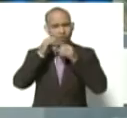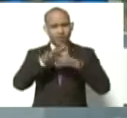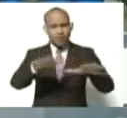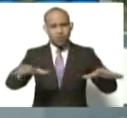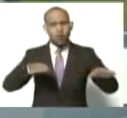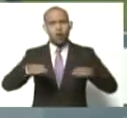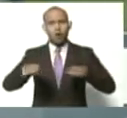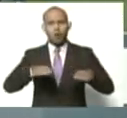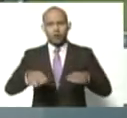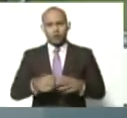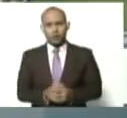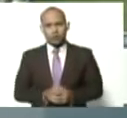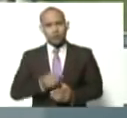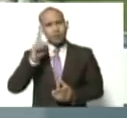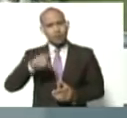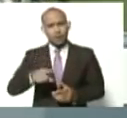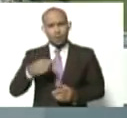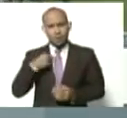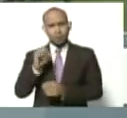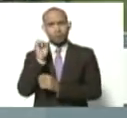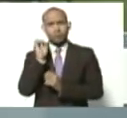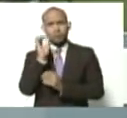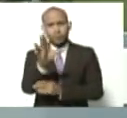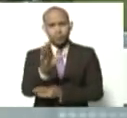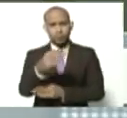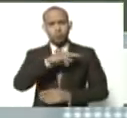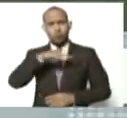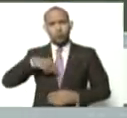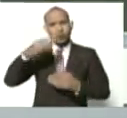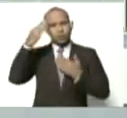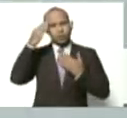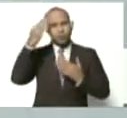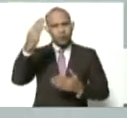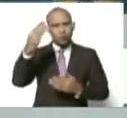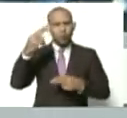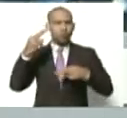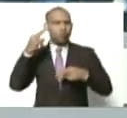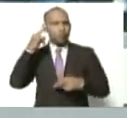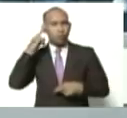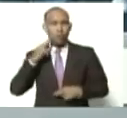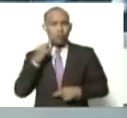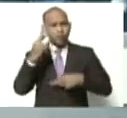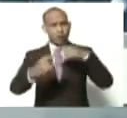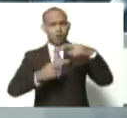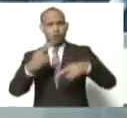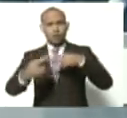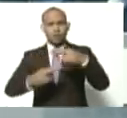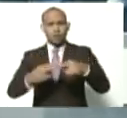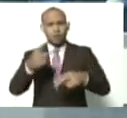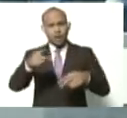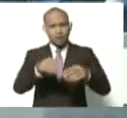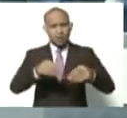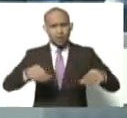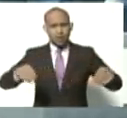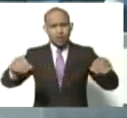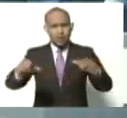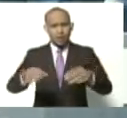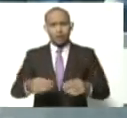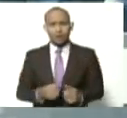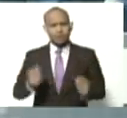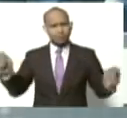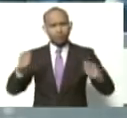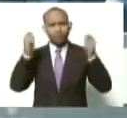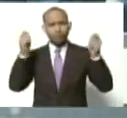bendiciones. Y además les envío nuestro saludo bolivariano y revolucionario a esa tierra invicta